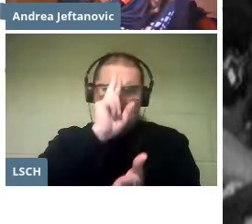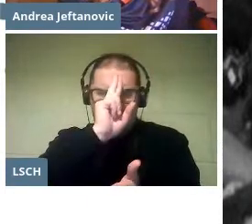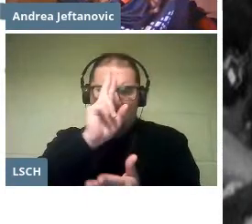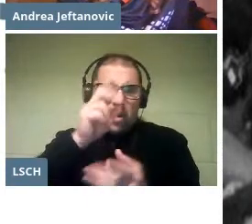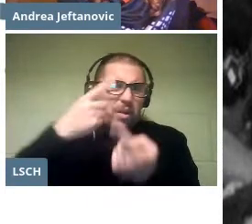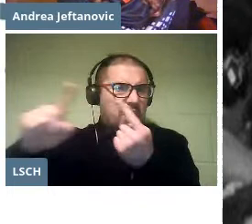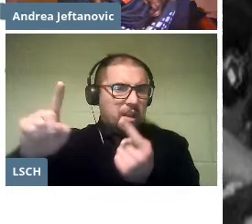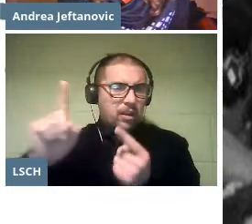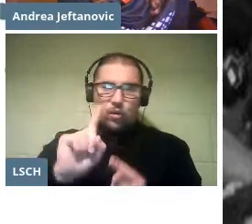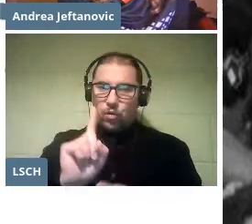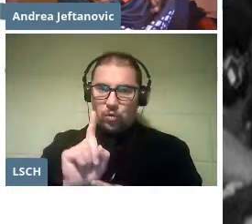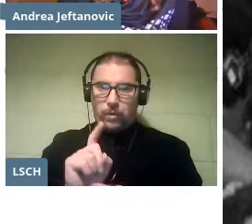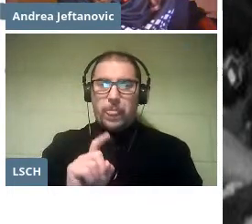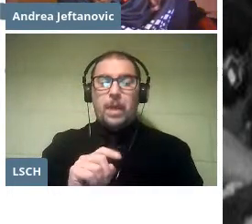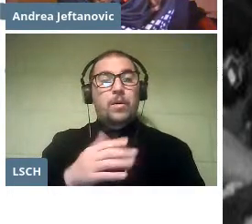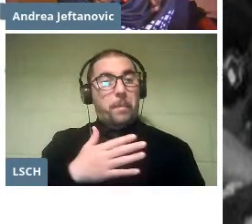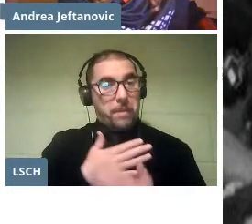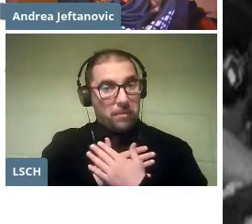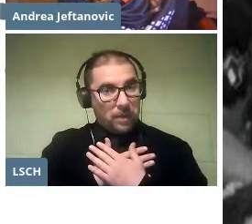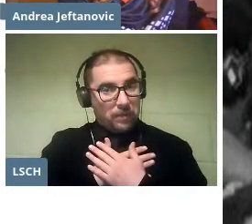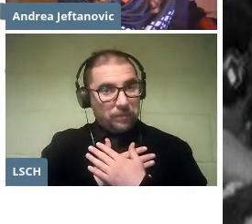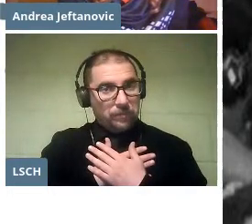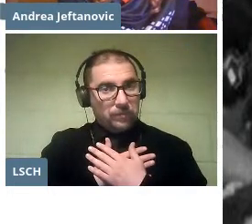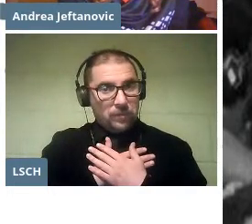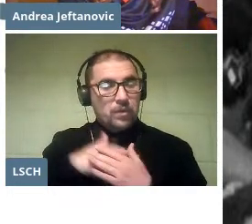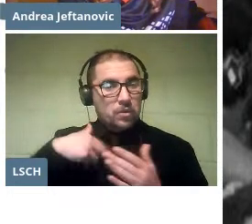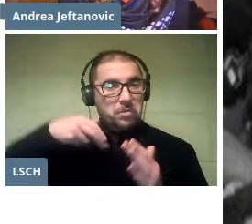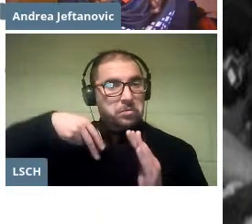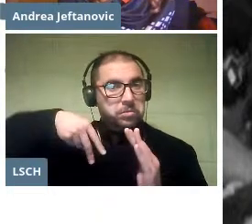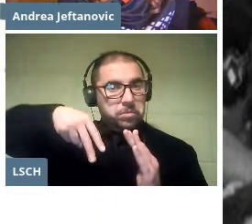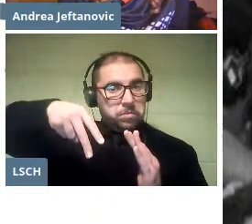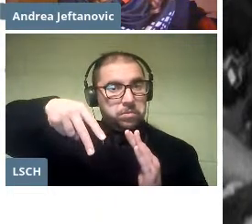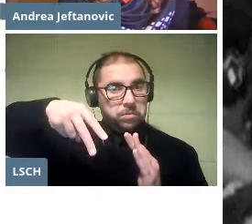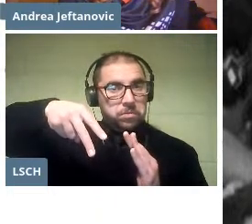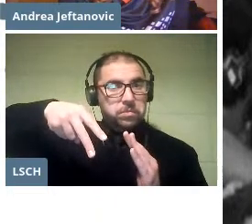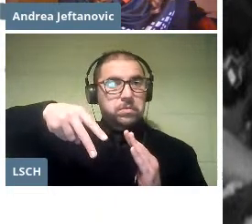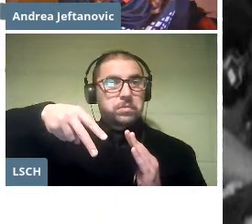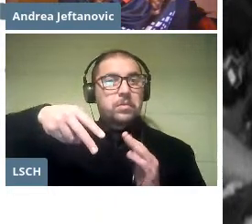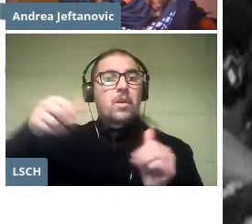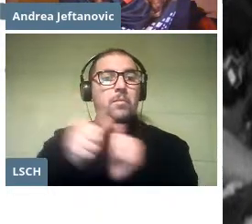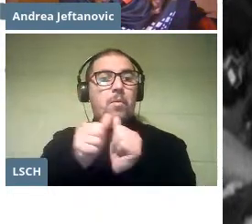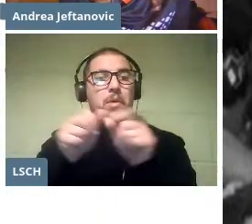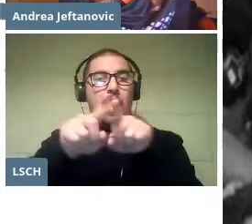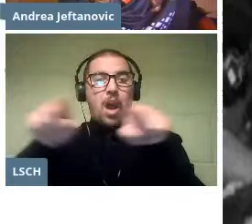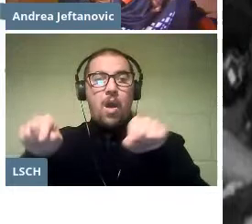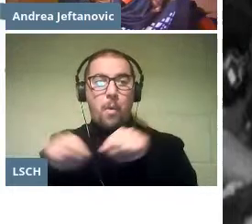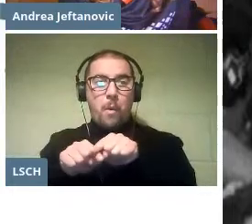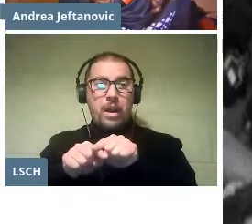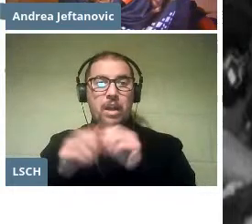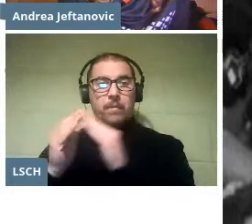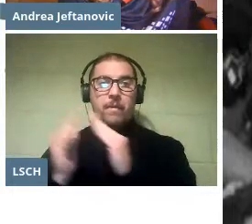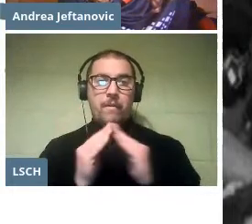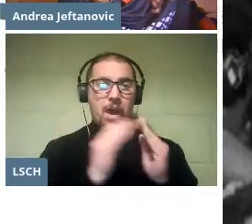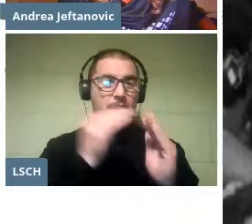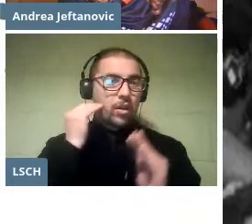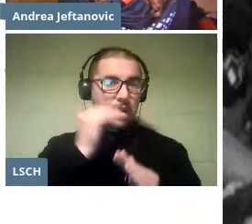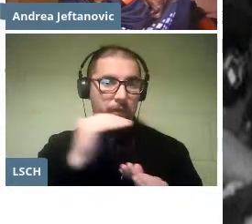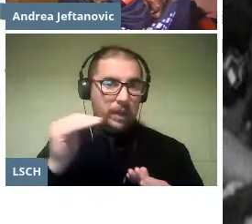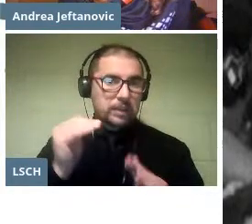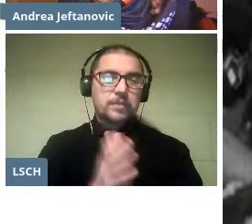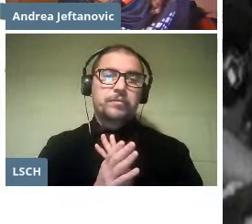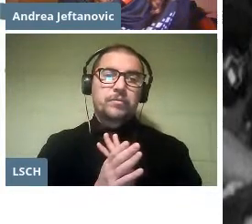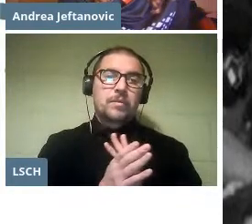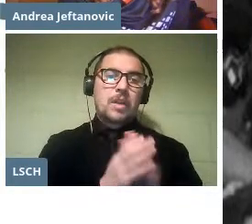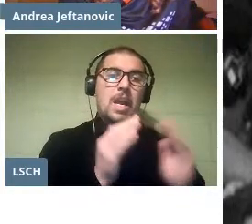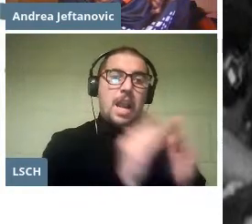remotos. Para mí fue transformador recorrer las pocas cuadras por mi barrio de infancia, entre la casa